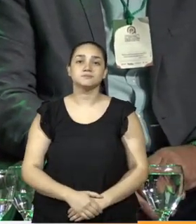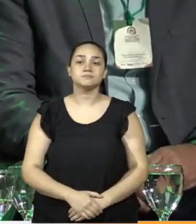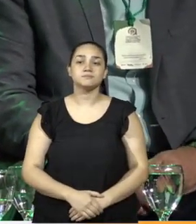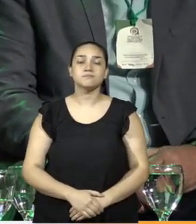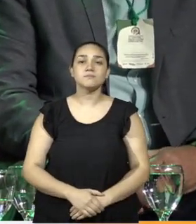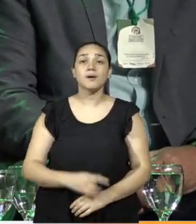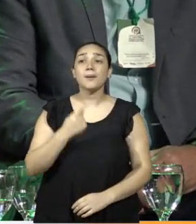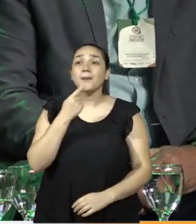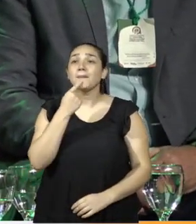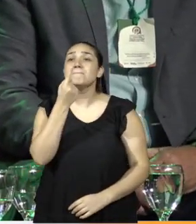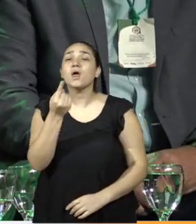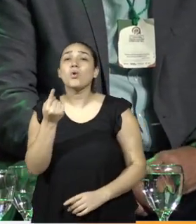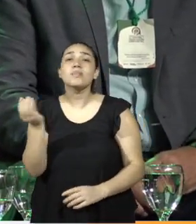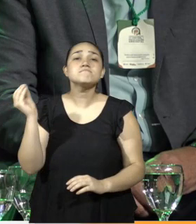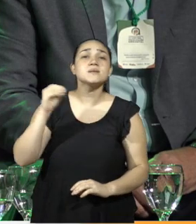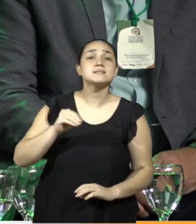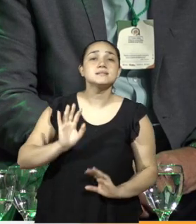¿Alguna pregunta más?